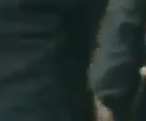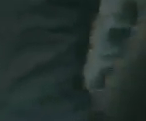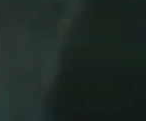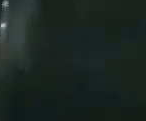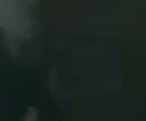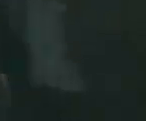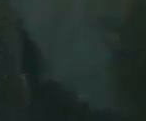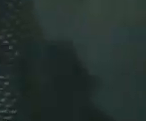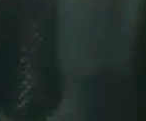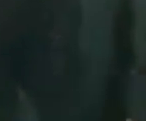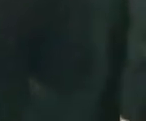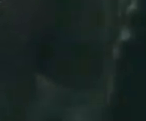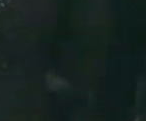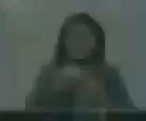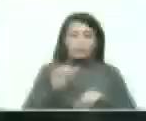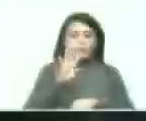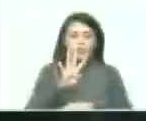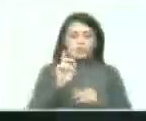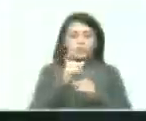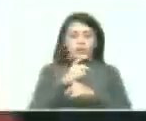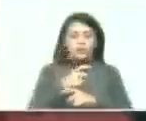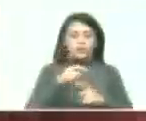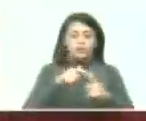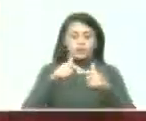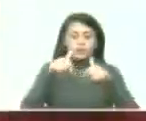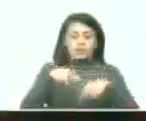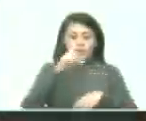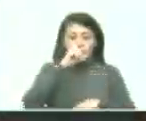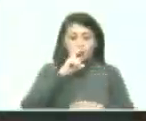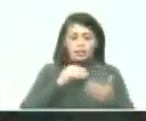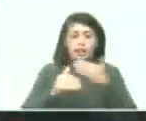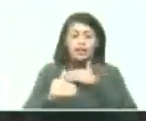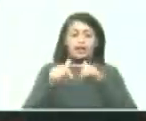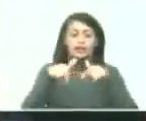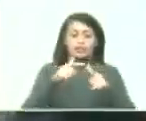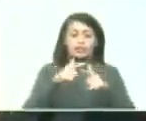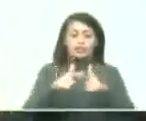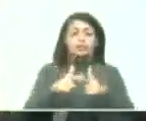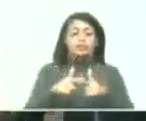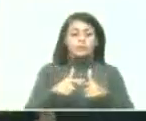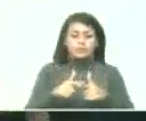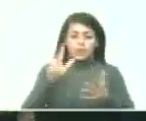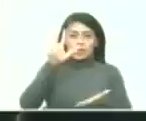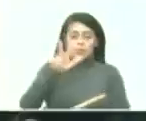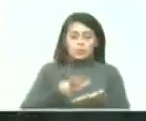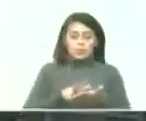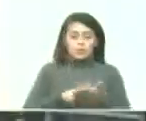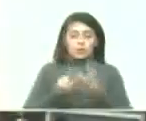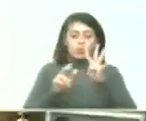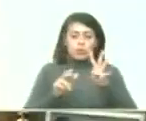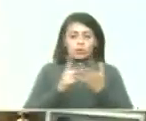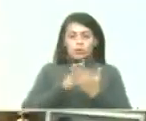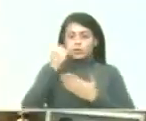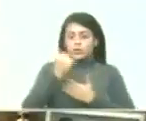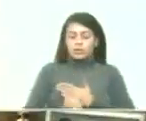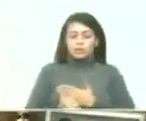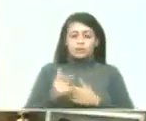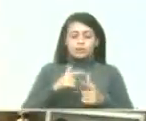Ordinaria del día de hoy, 4 de agosto del presente año. Fueron aprobados 4